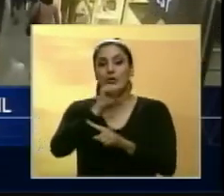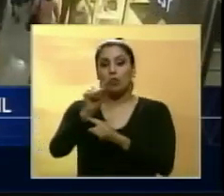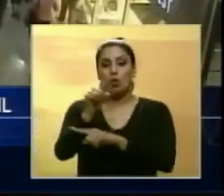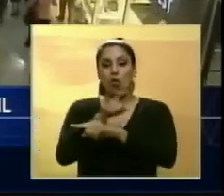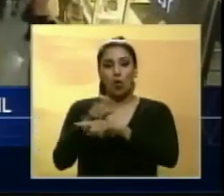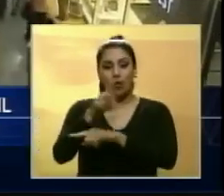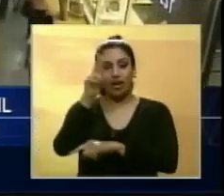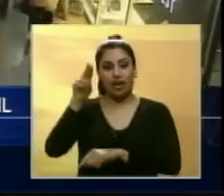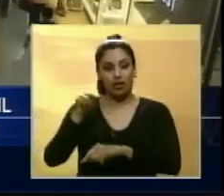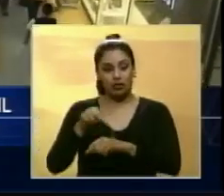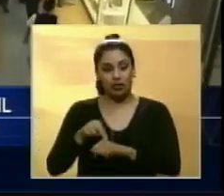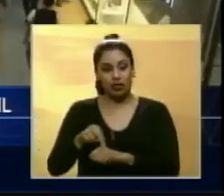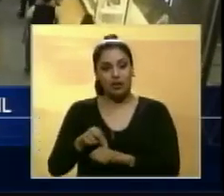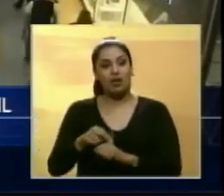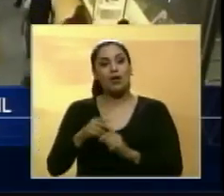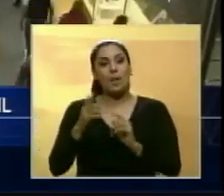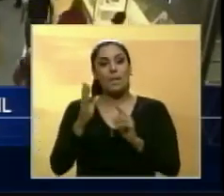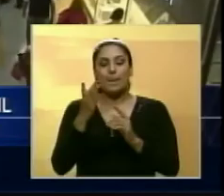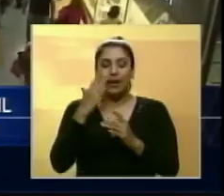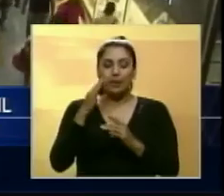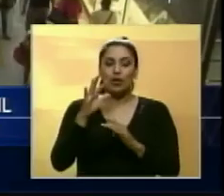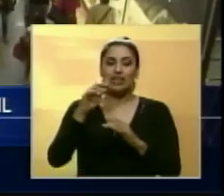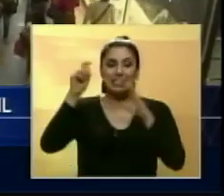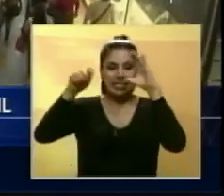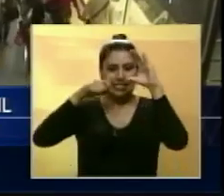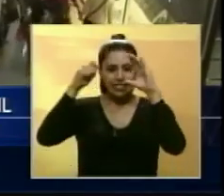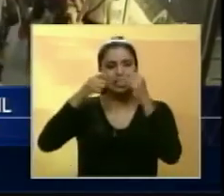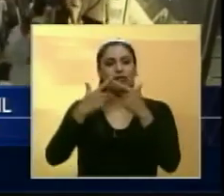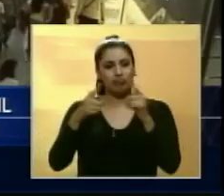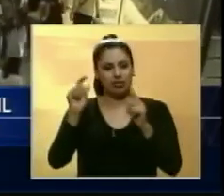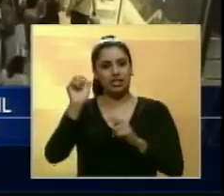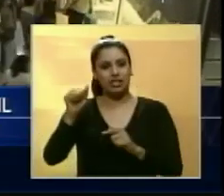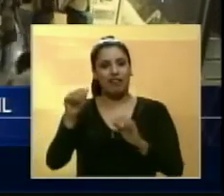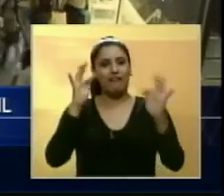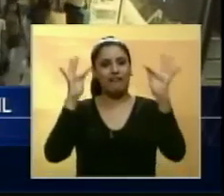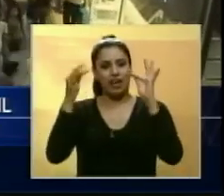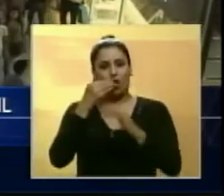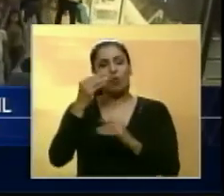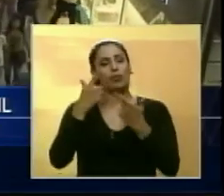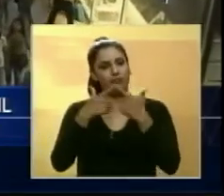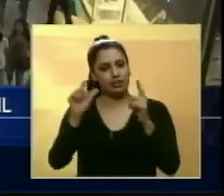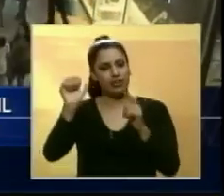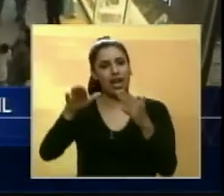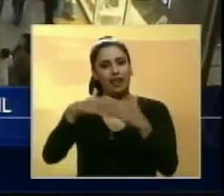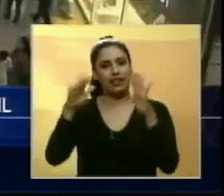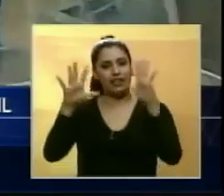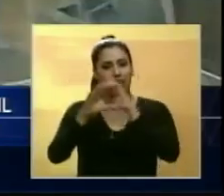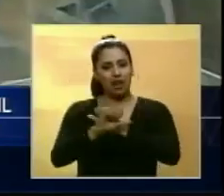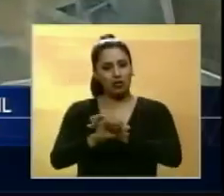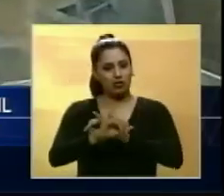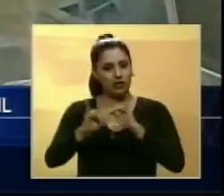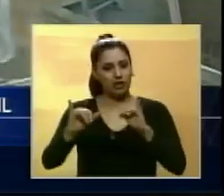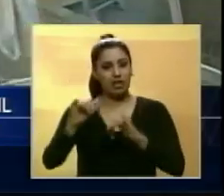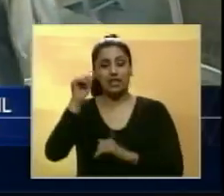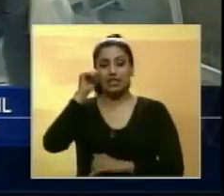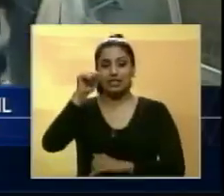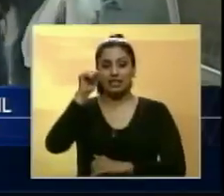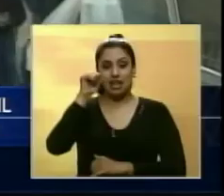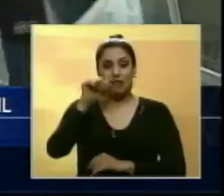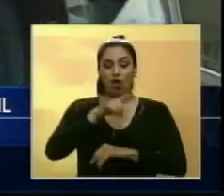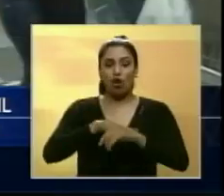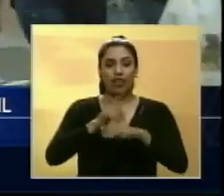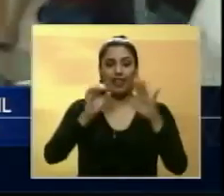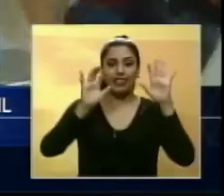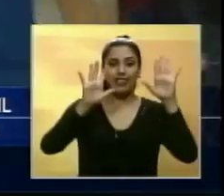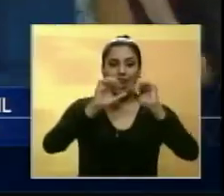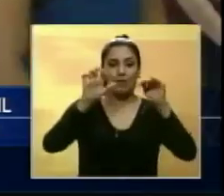por el Gobierno Nacional. La excepción serán los cines, restaurantes y ferias de comida que funcionarán hasta las 10 de la noche. Los sábados el horario será